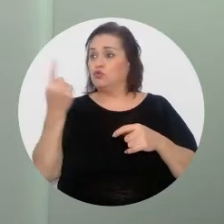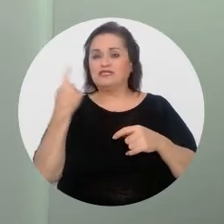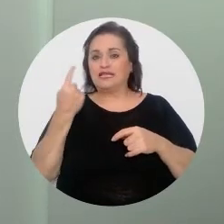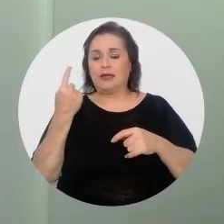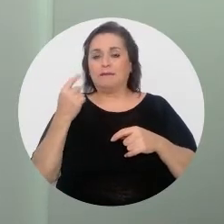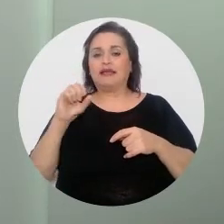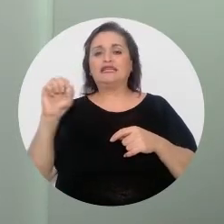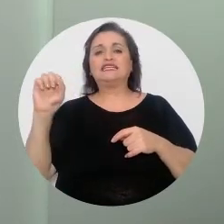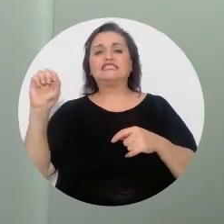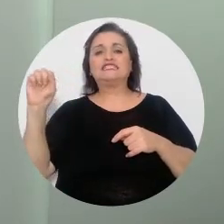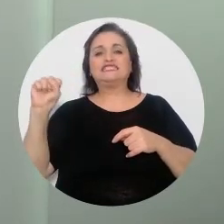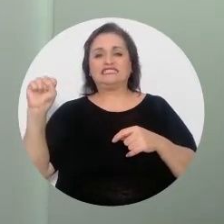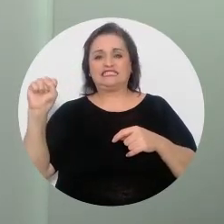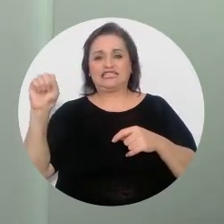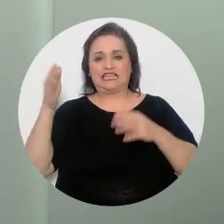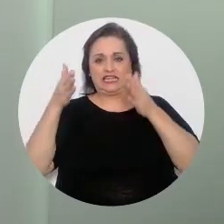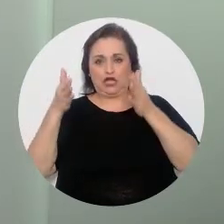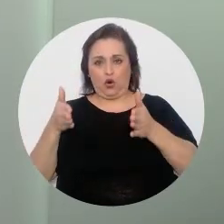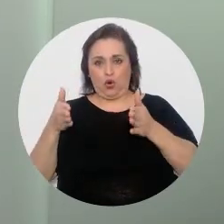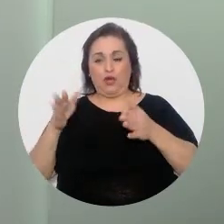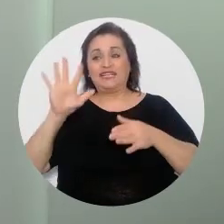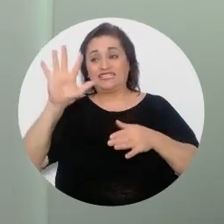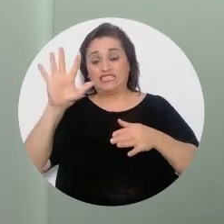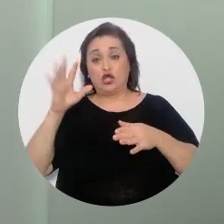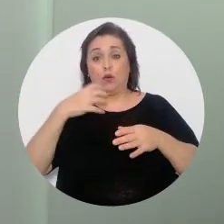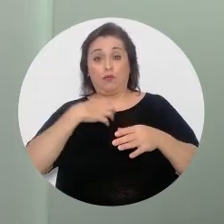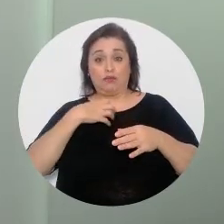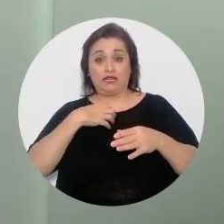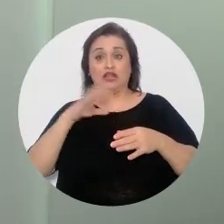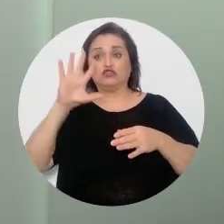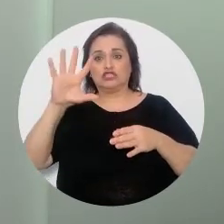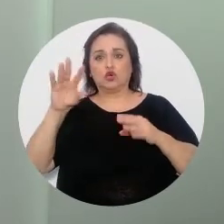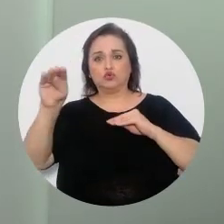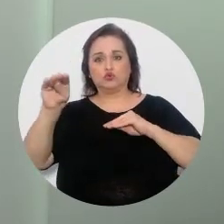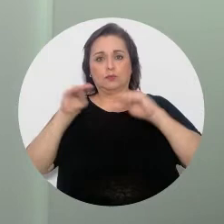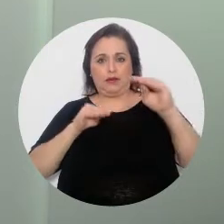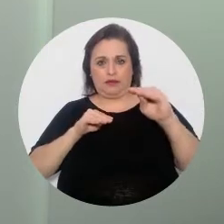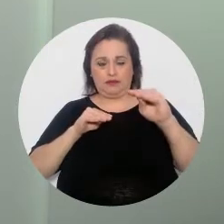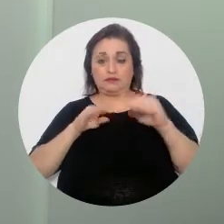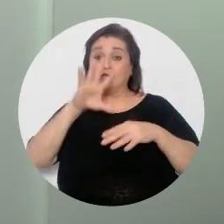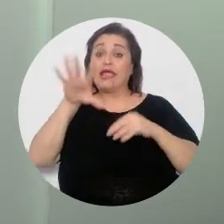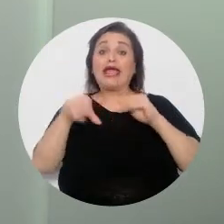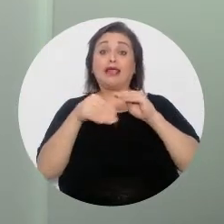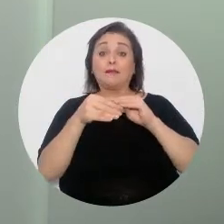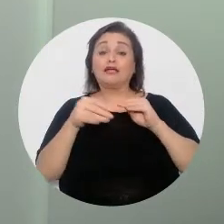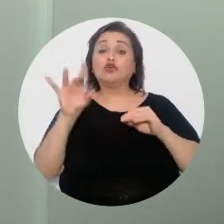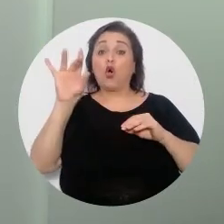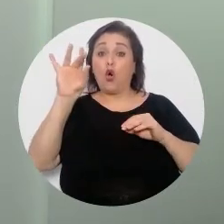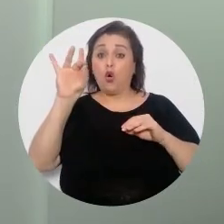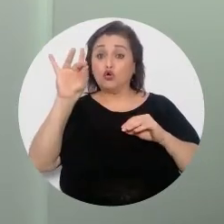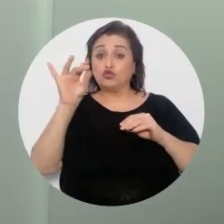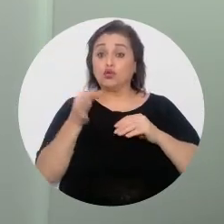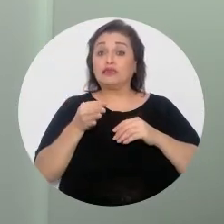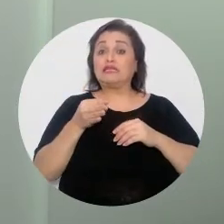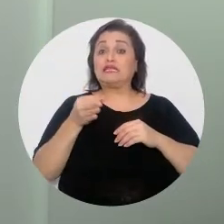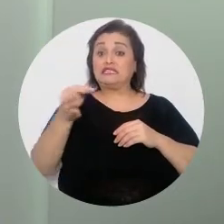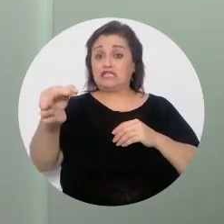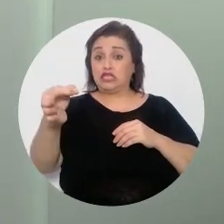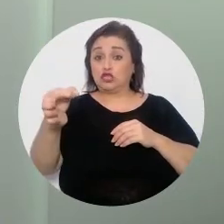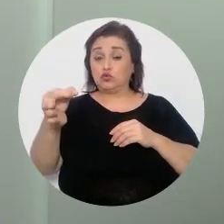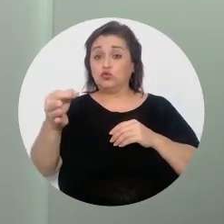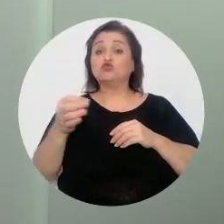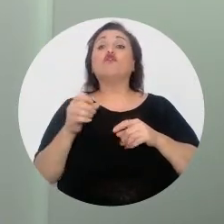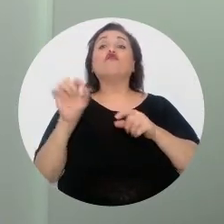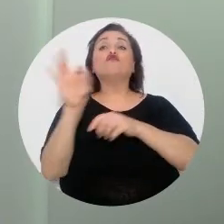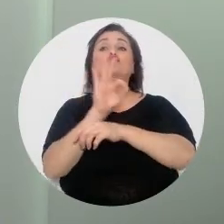a ser siempre el síndico, tanto 5 propietarios como 5 suplentes. Pero además hay 8 distritos donde